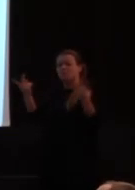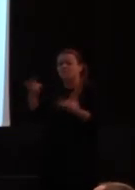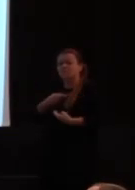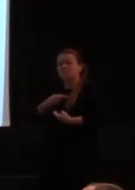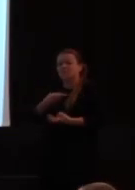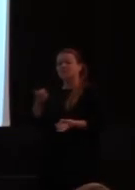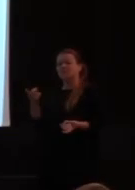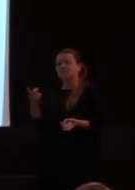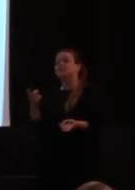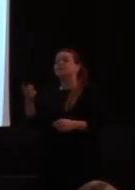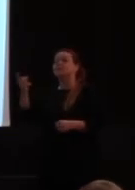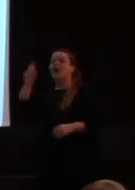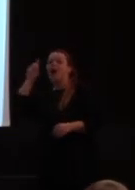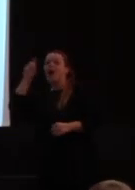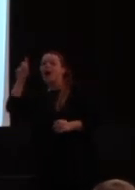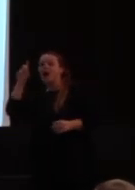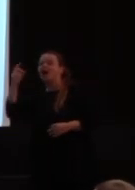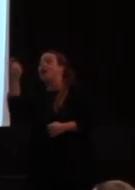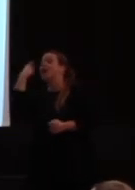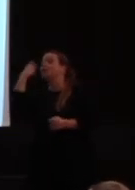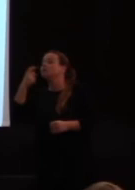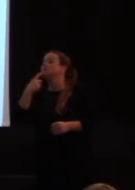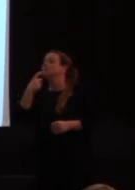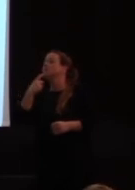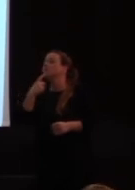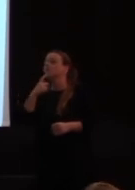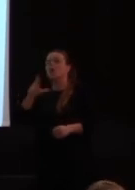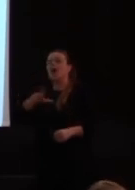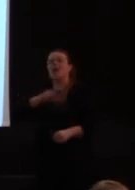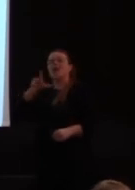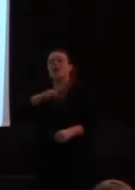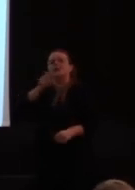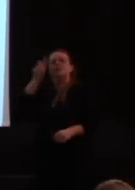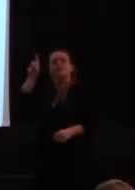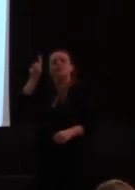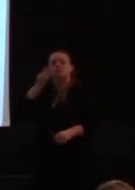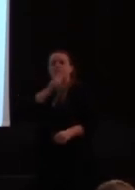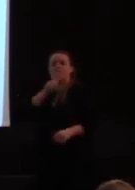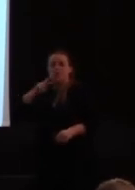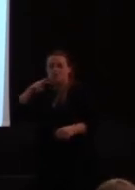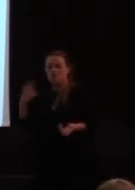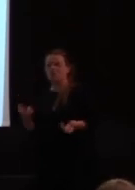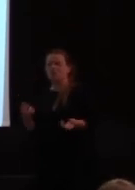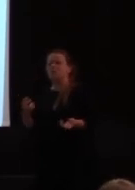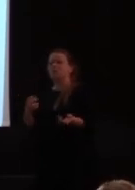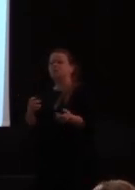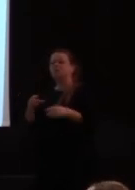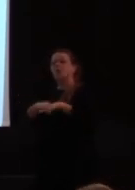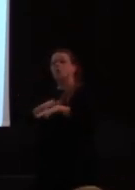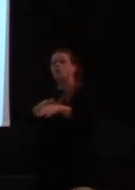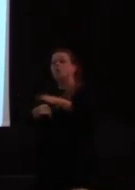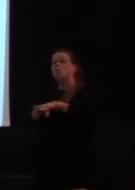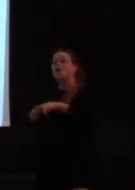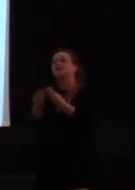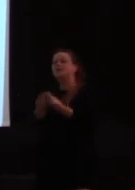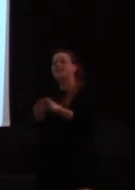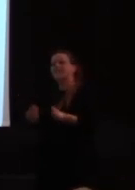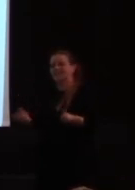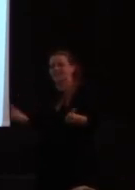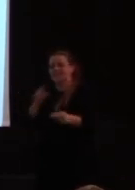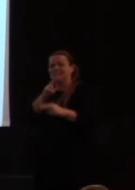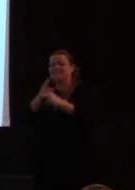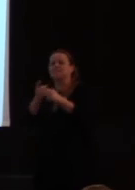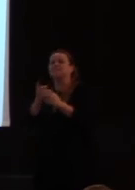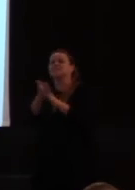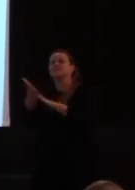elegancia, los guantes de seda que los ponemos en las aulas para que los alumnos sepan que nosotros los vamos a proteger o vamos